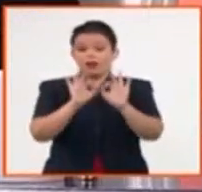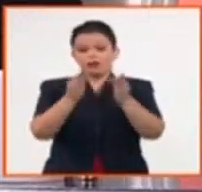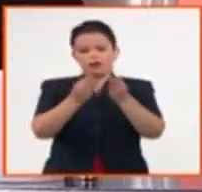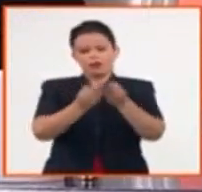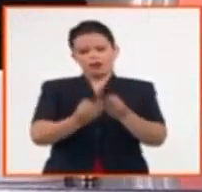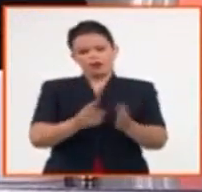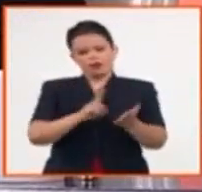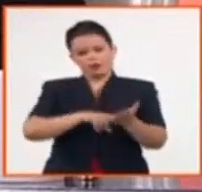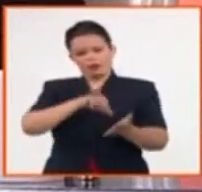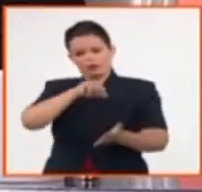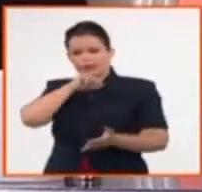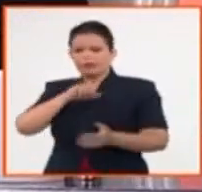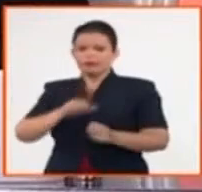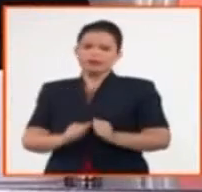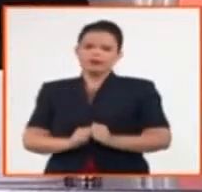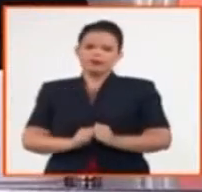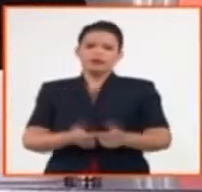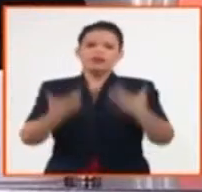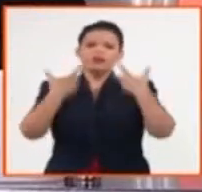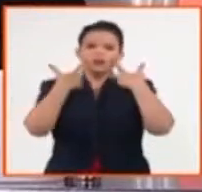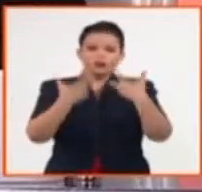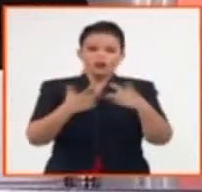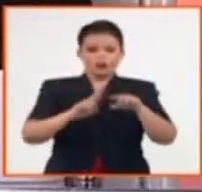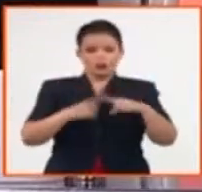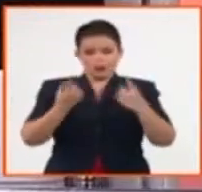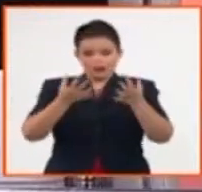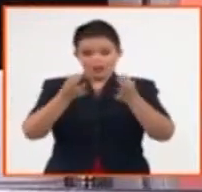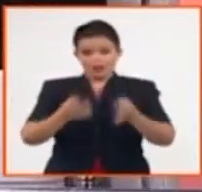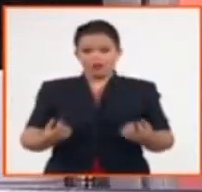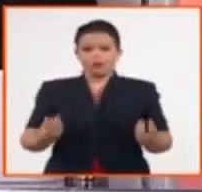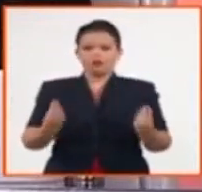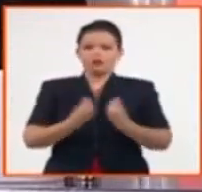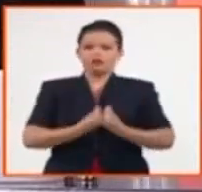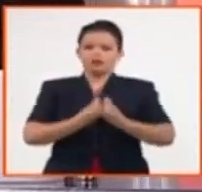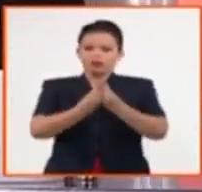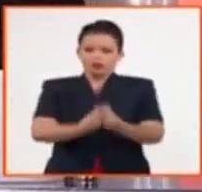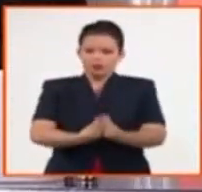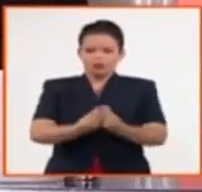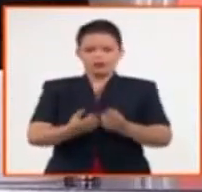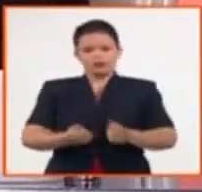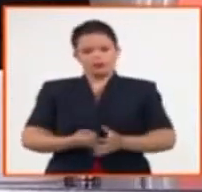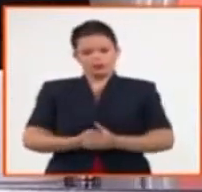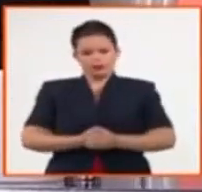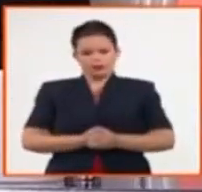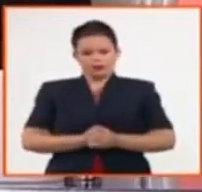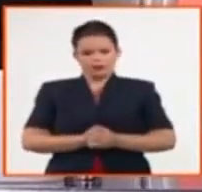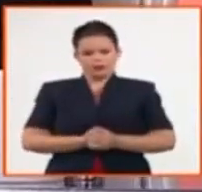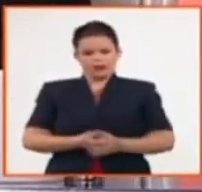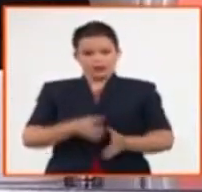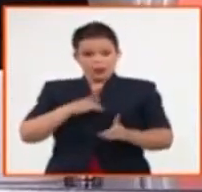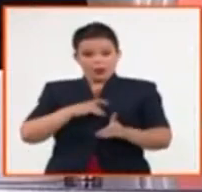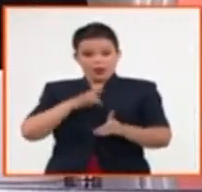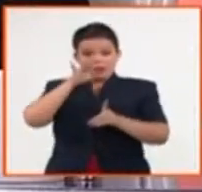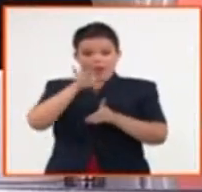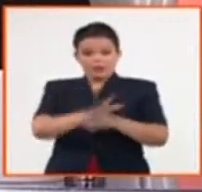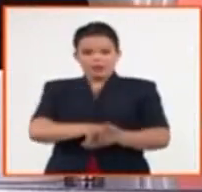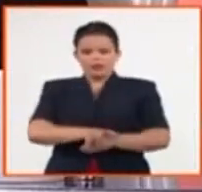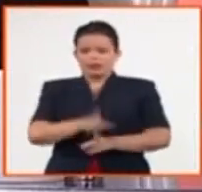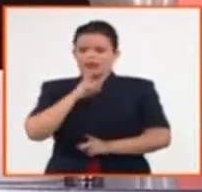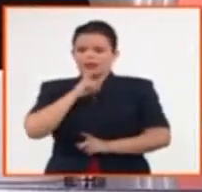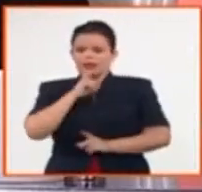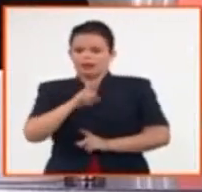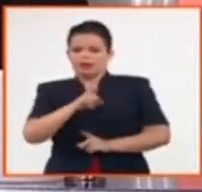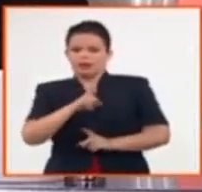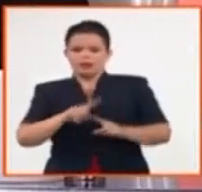asumido por ellos en la compañía de sus hijos. Bueno, en los primeros días nos puso tenso porque hubo que adoptar medidas extraordinarias para mantener